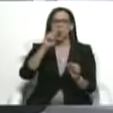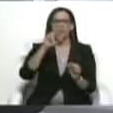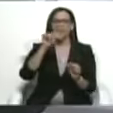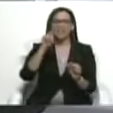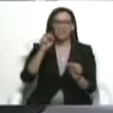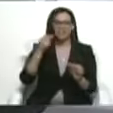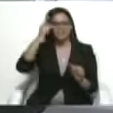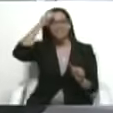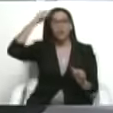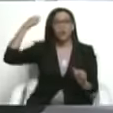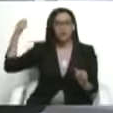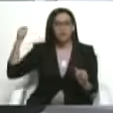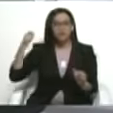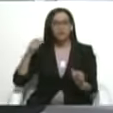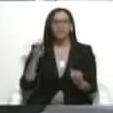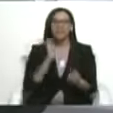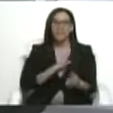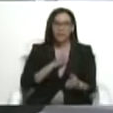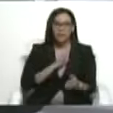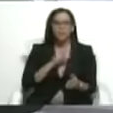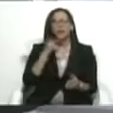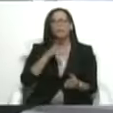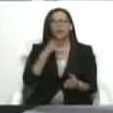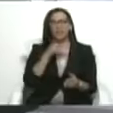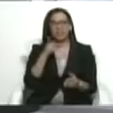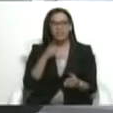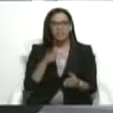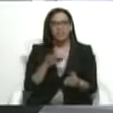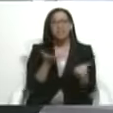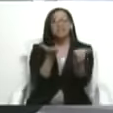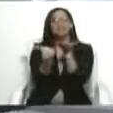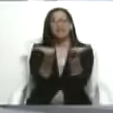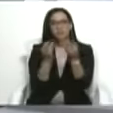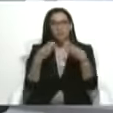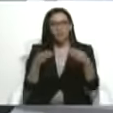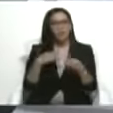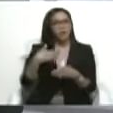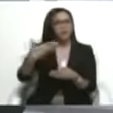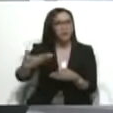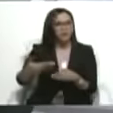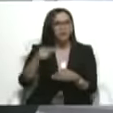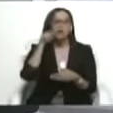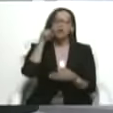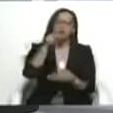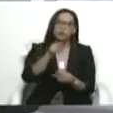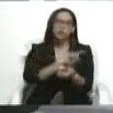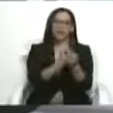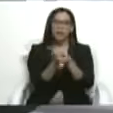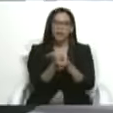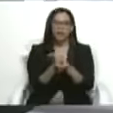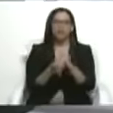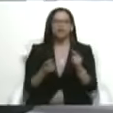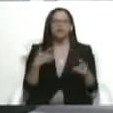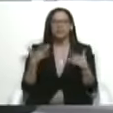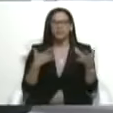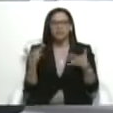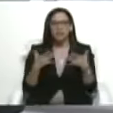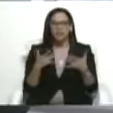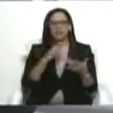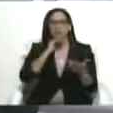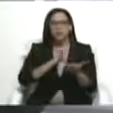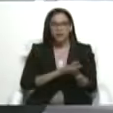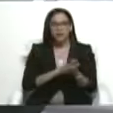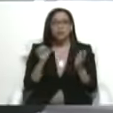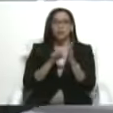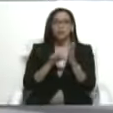lo que implica la política con P mayúscula, el servicio público a los demás, tú lo conviertes en una acción mercenaria, en donde